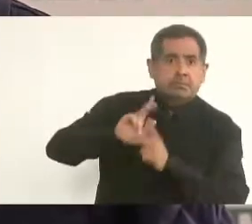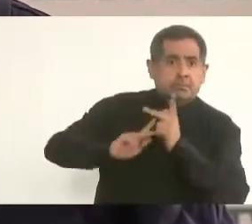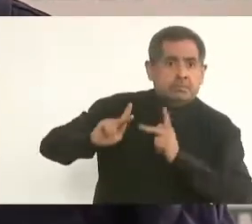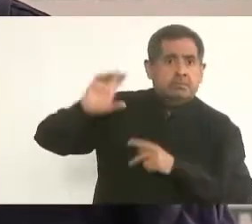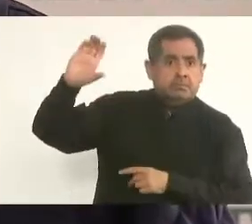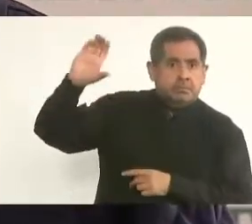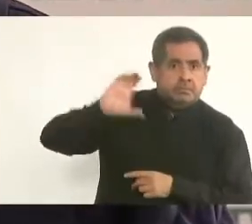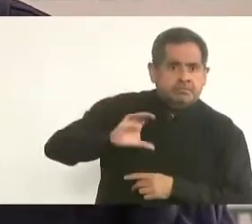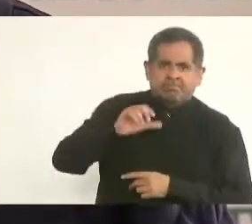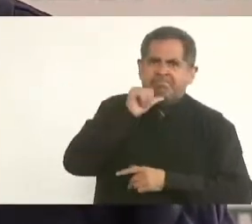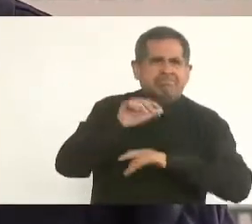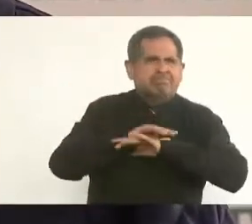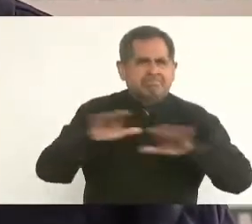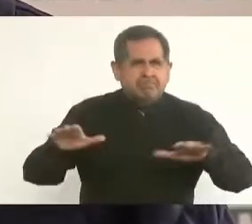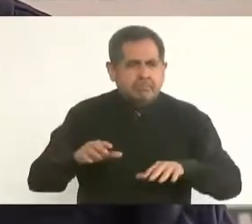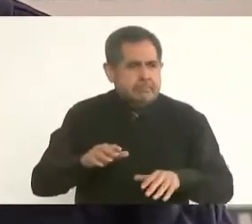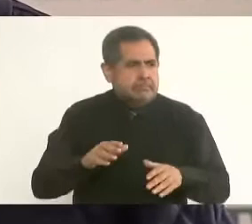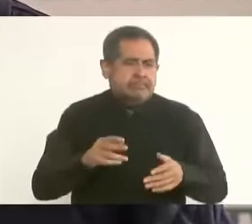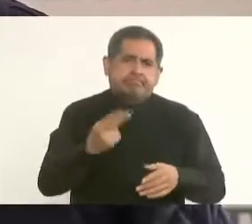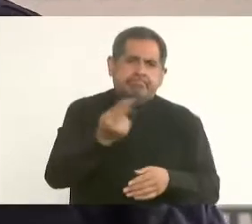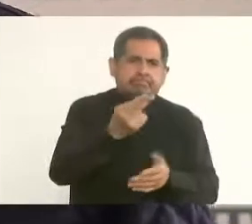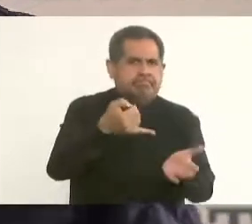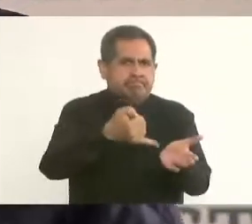sin aumentar impuestos,